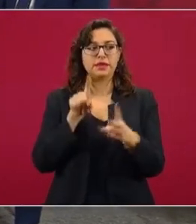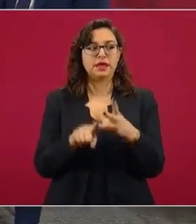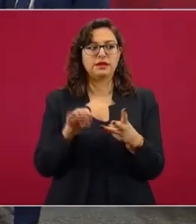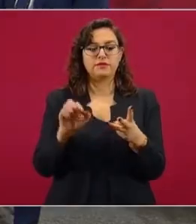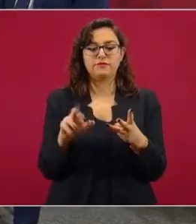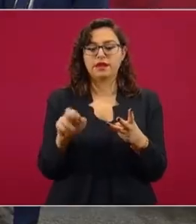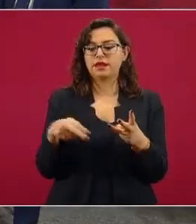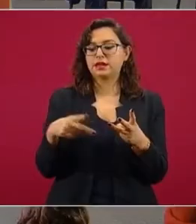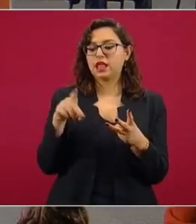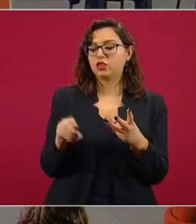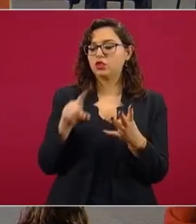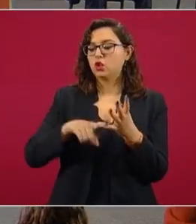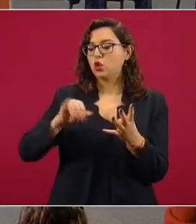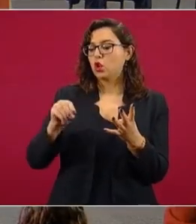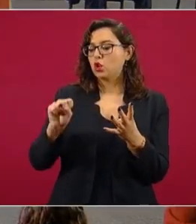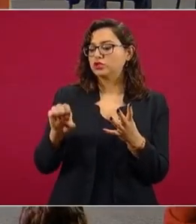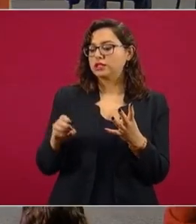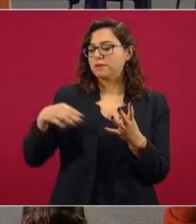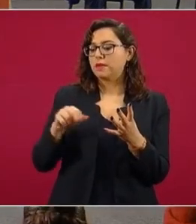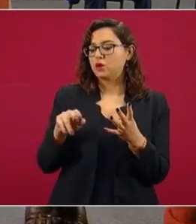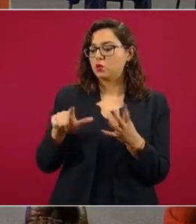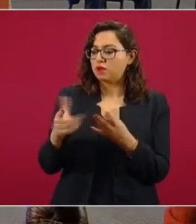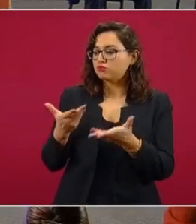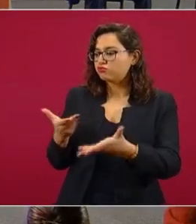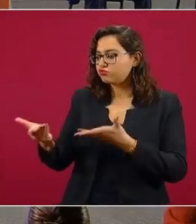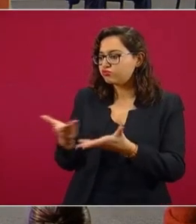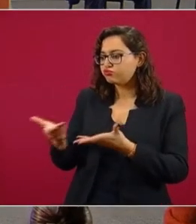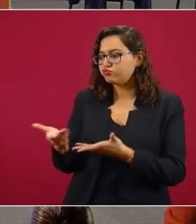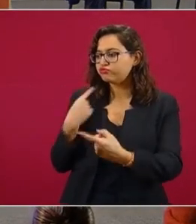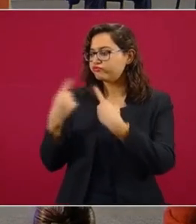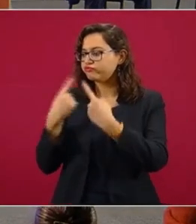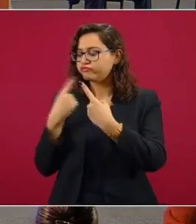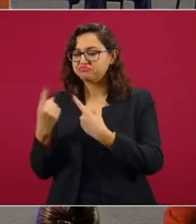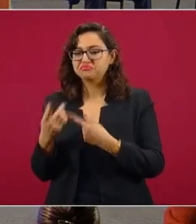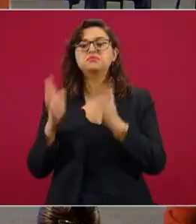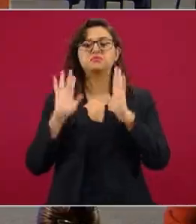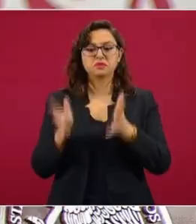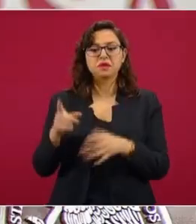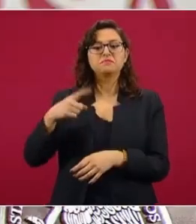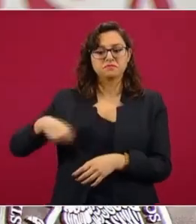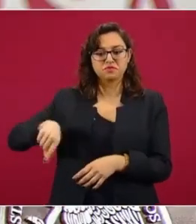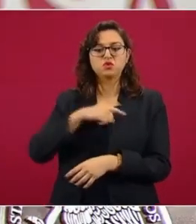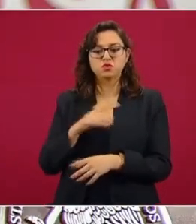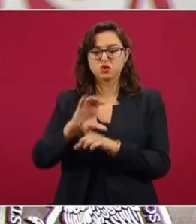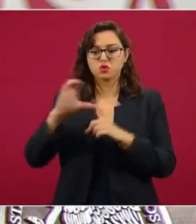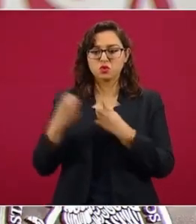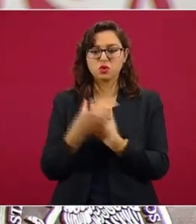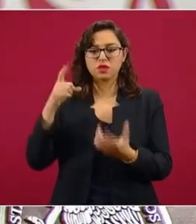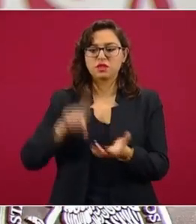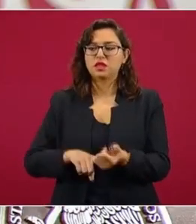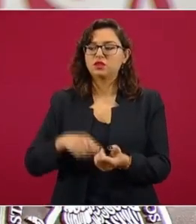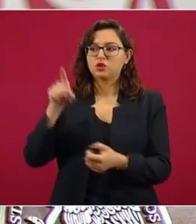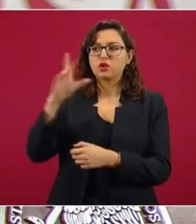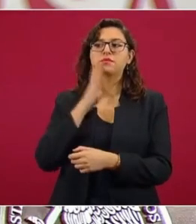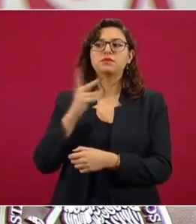José Manuel, y hemos discutido esta reforma y ya al día de hoy se ha aprobado por consenso en la Comisión de Vivienda de la Cámara de